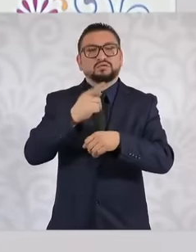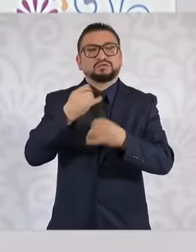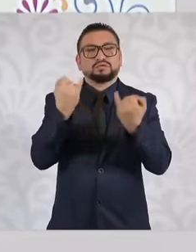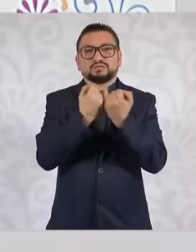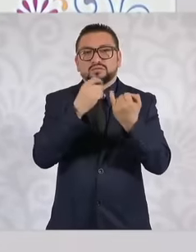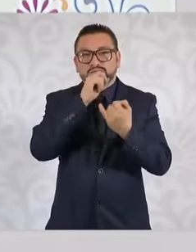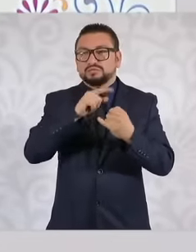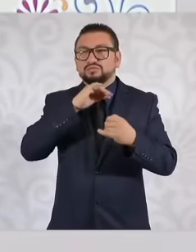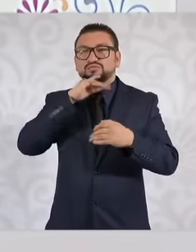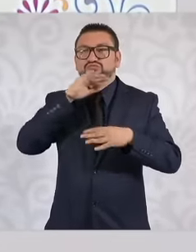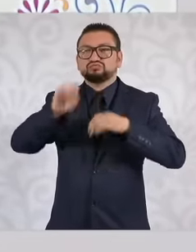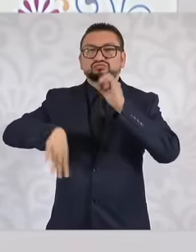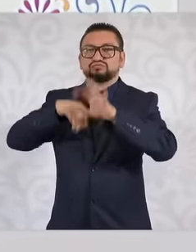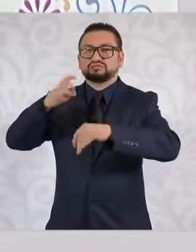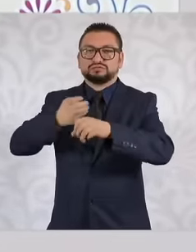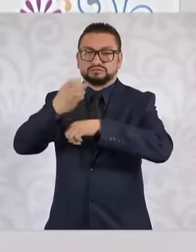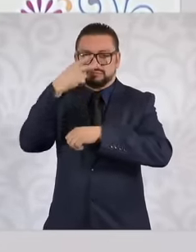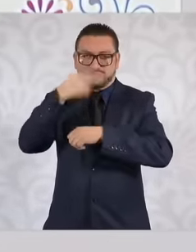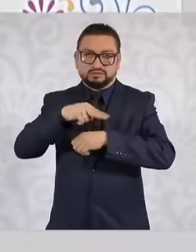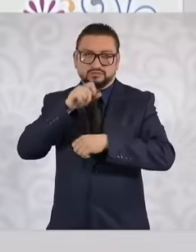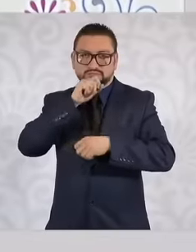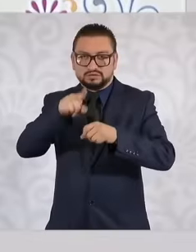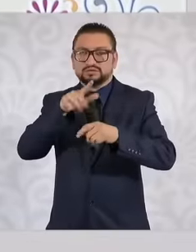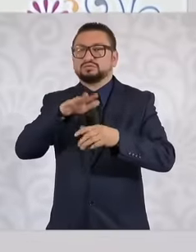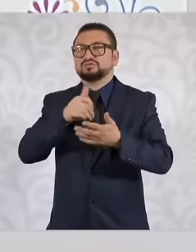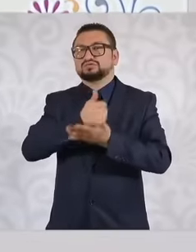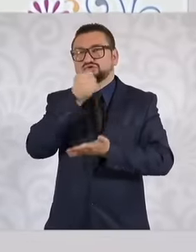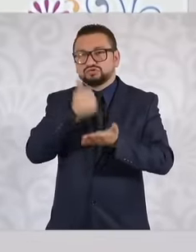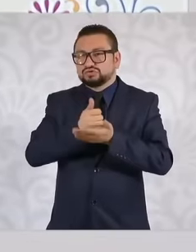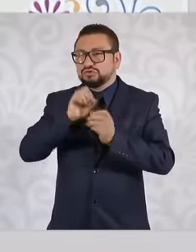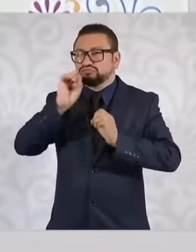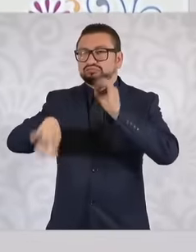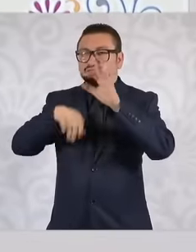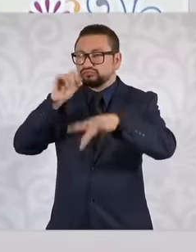los residuos que provienen del Estado de México, de la ciudad, y